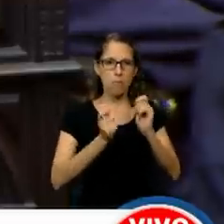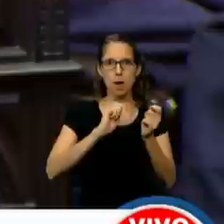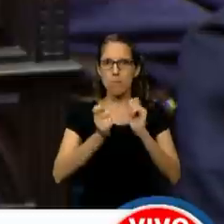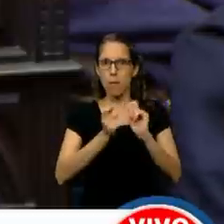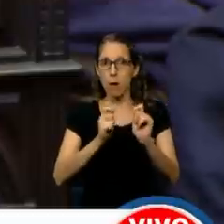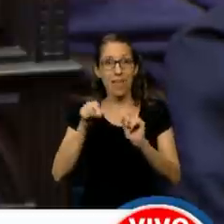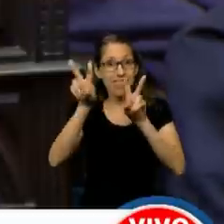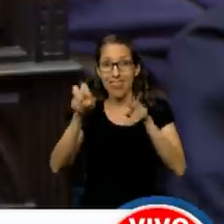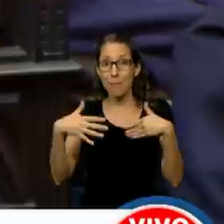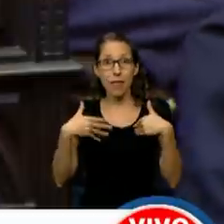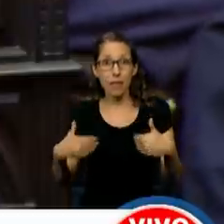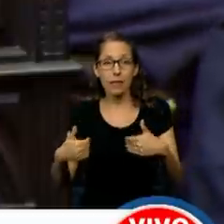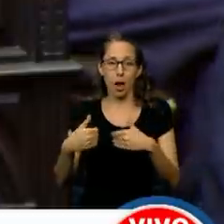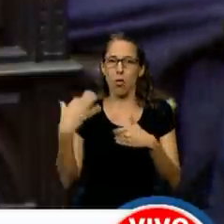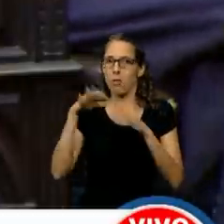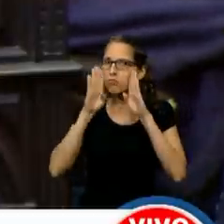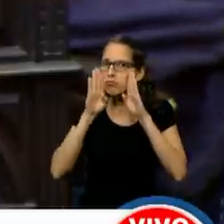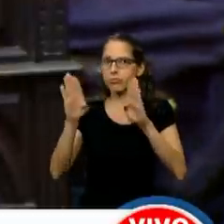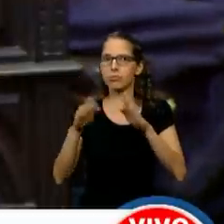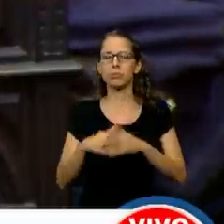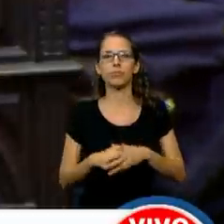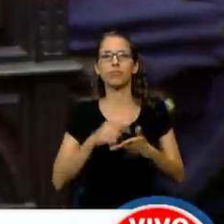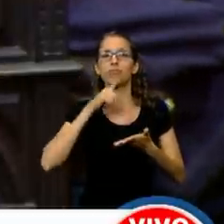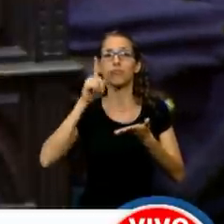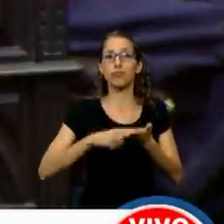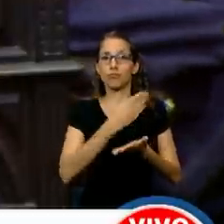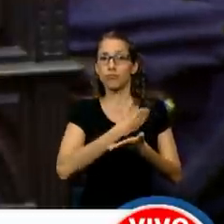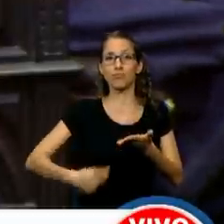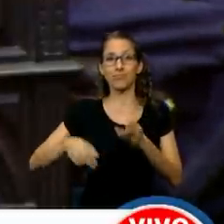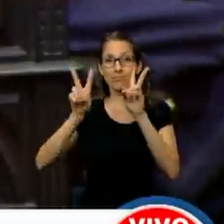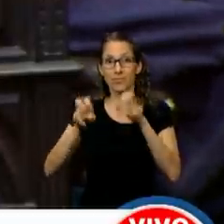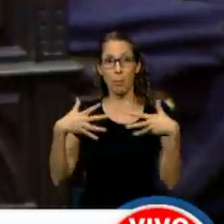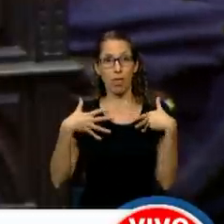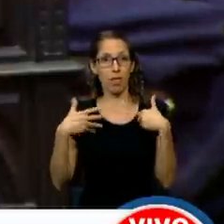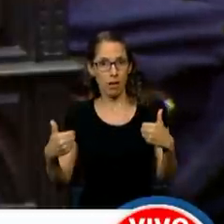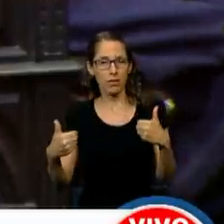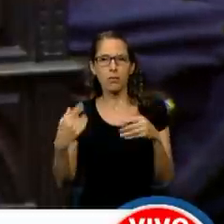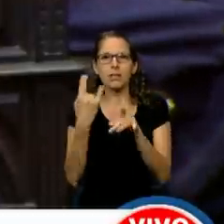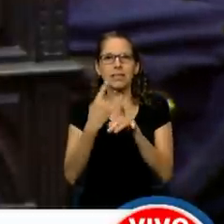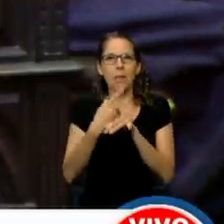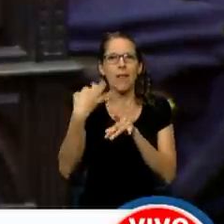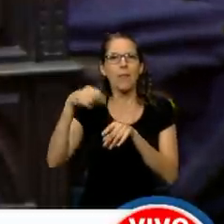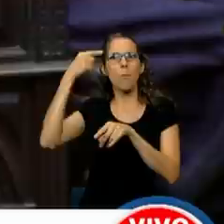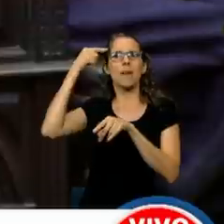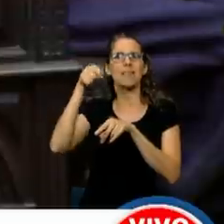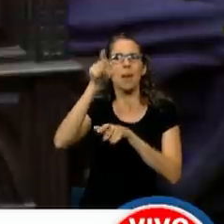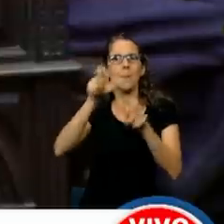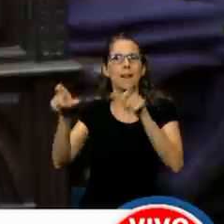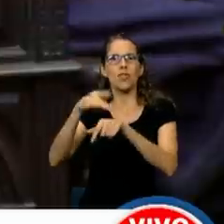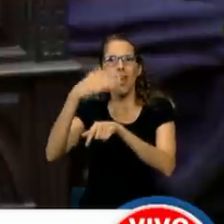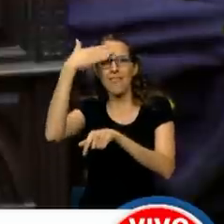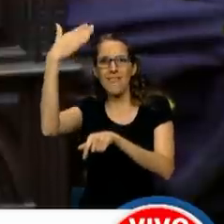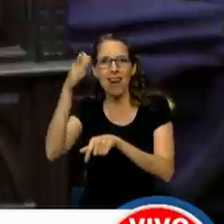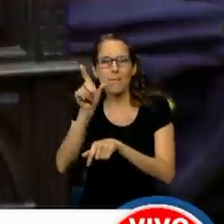deben ser escuchadas detrás de cada política pública en salud hay una persona enferma no hay una